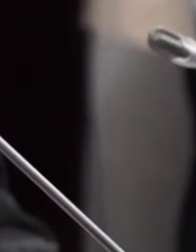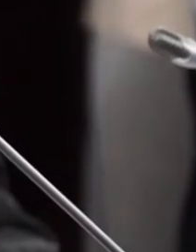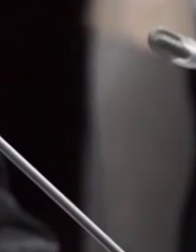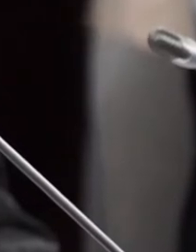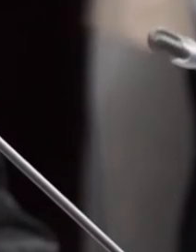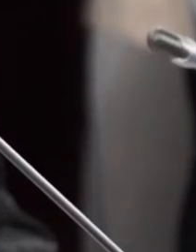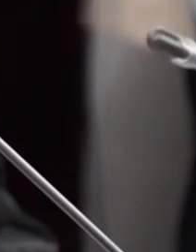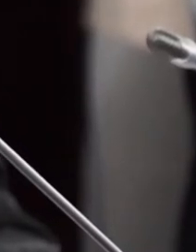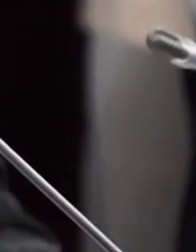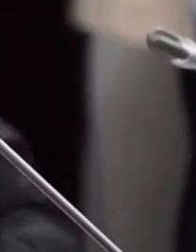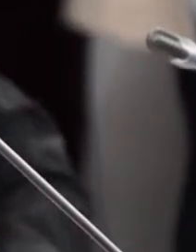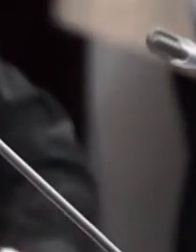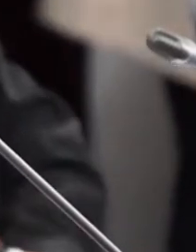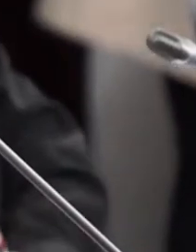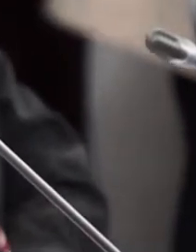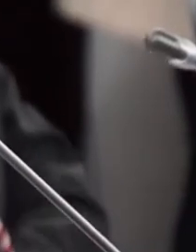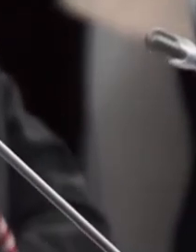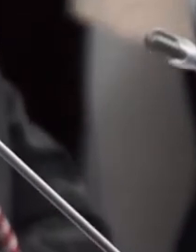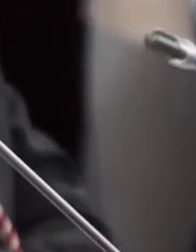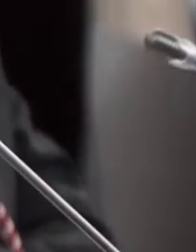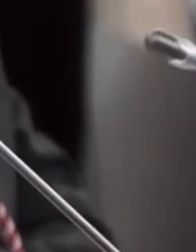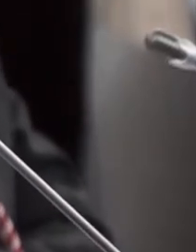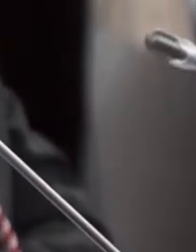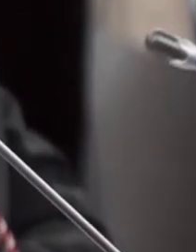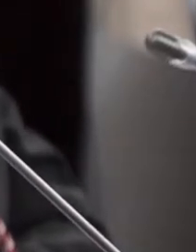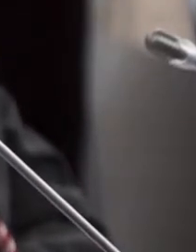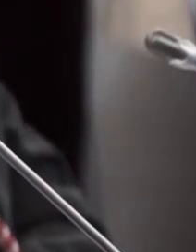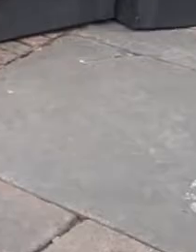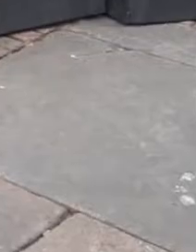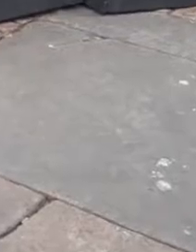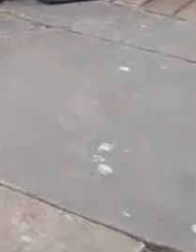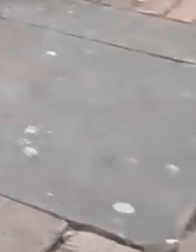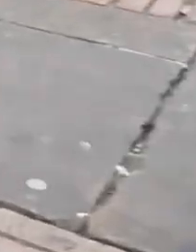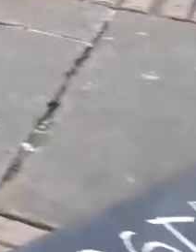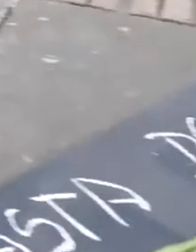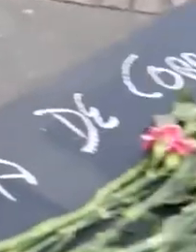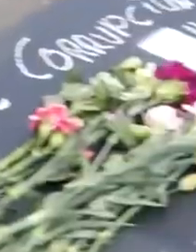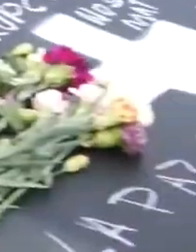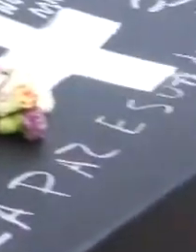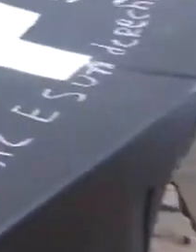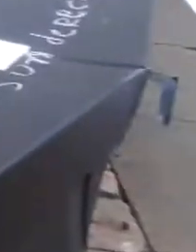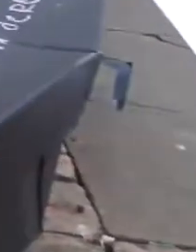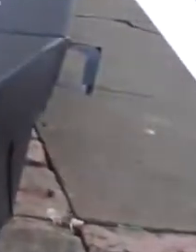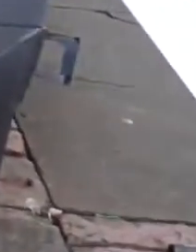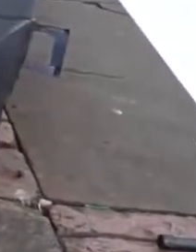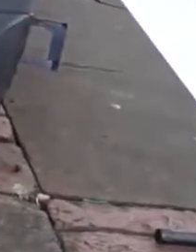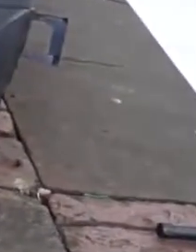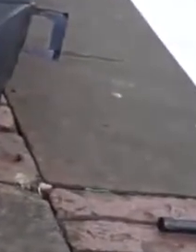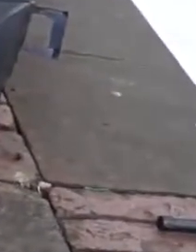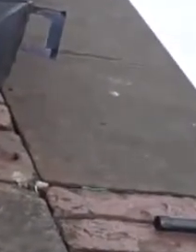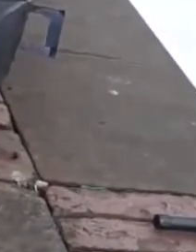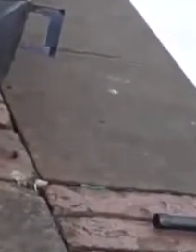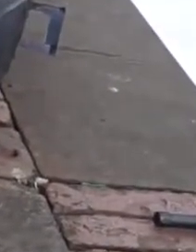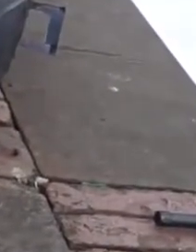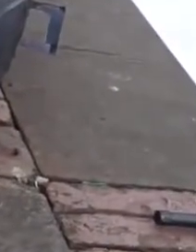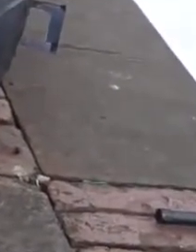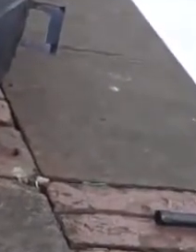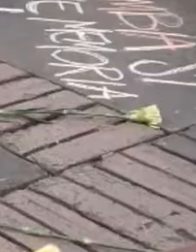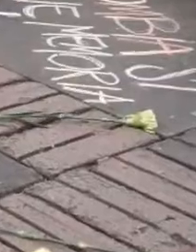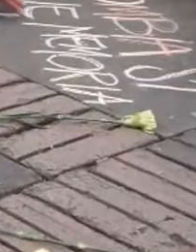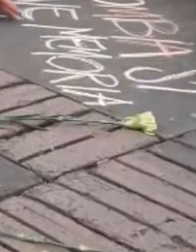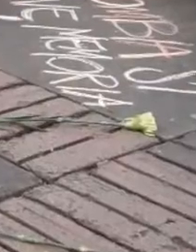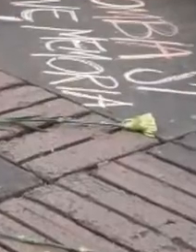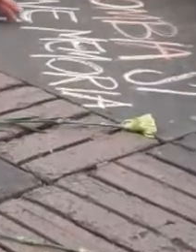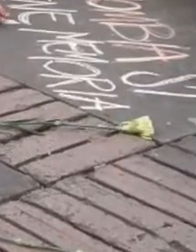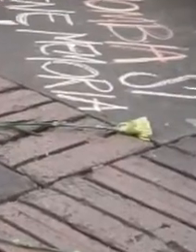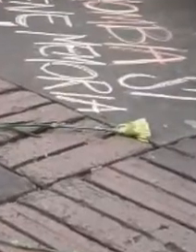Galán, como presidente de la Comisión de Seguimiento a la Ley de Víctimas, rindió informe de las actividades que se han desarrollado durante el presente cuatrenio